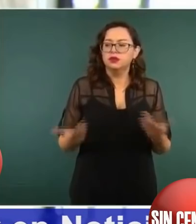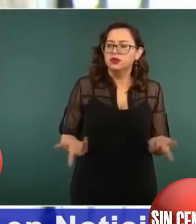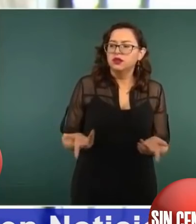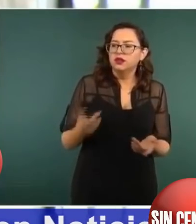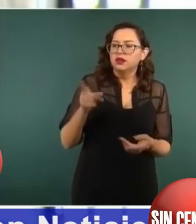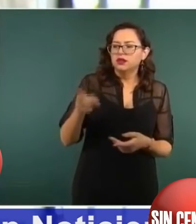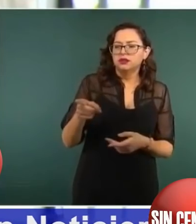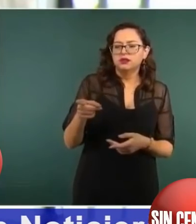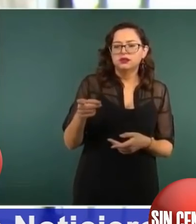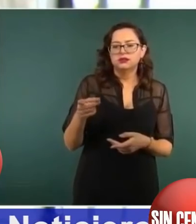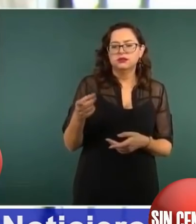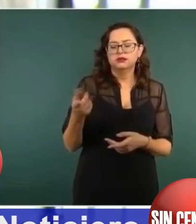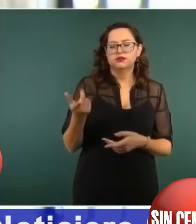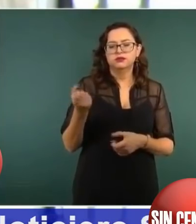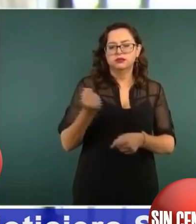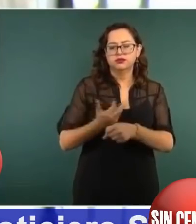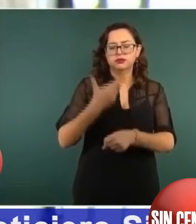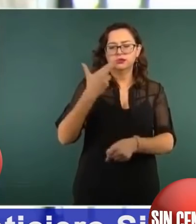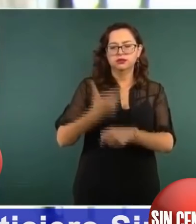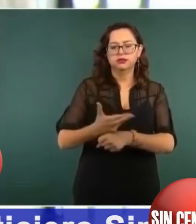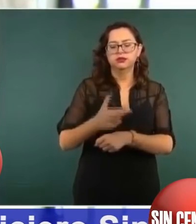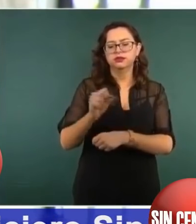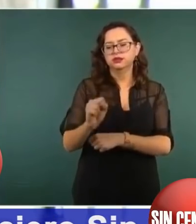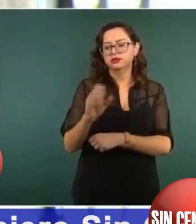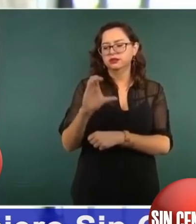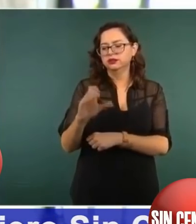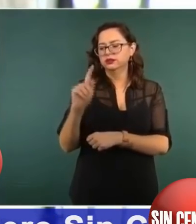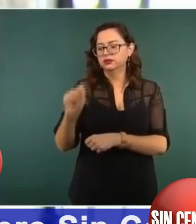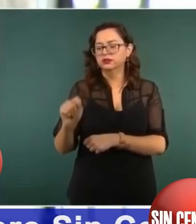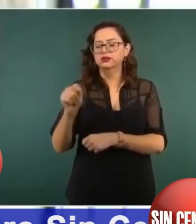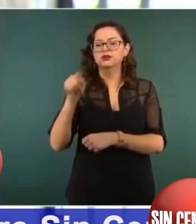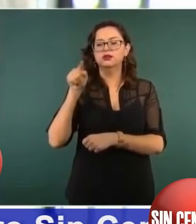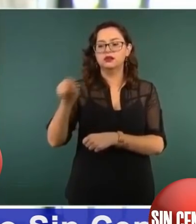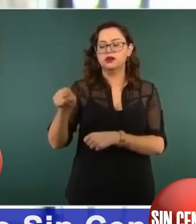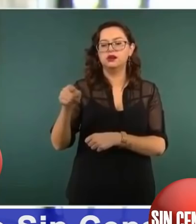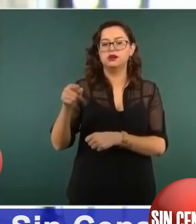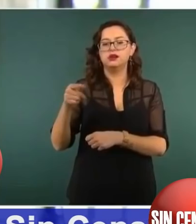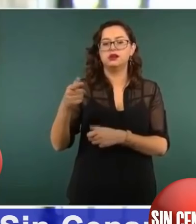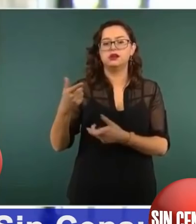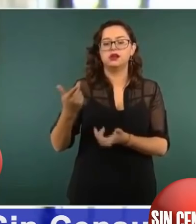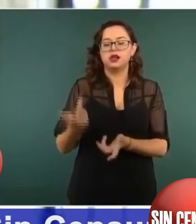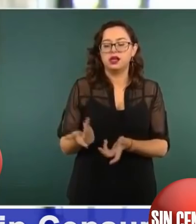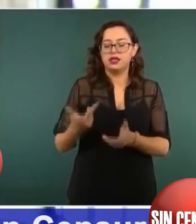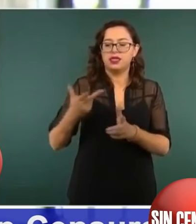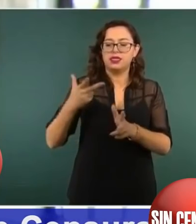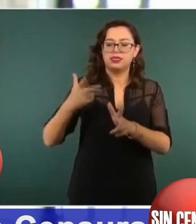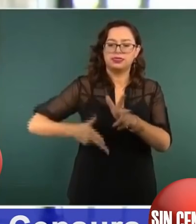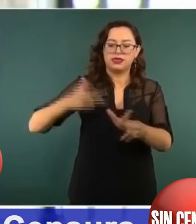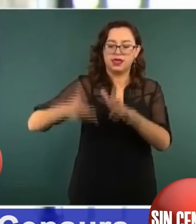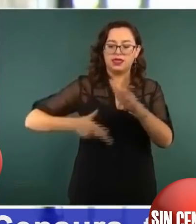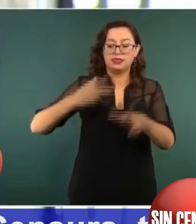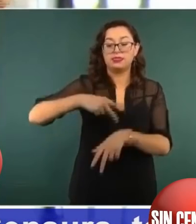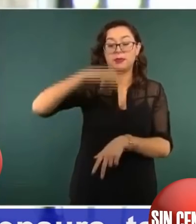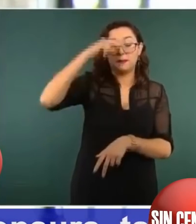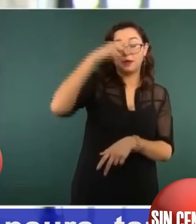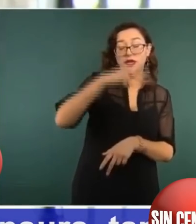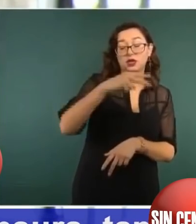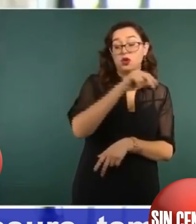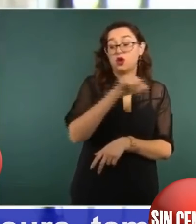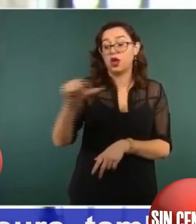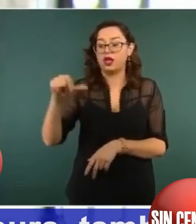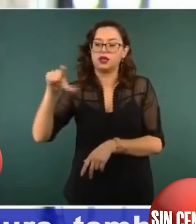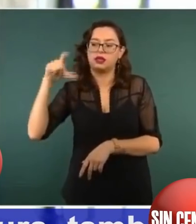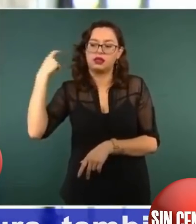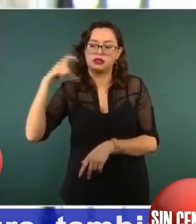Comunicaciones que usted tenía, que había hablado mucho del tren de México a Querétaro, que es también otra larga historia, también si hay